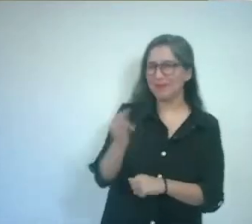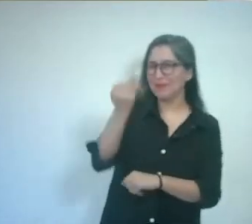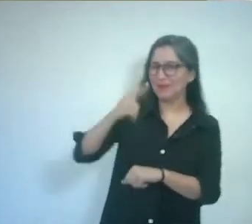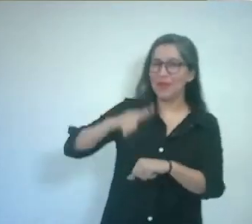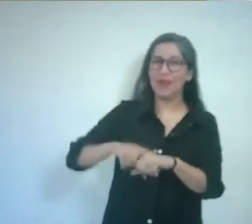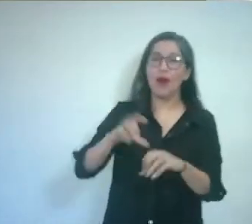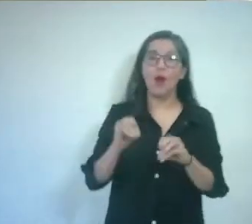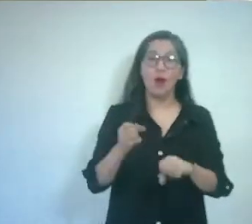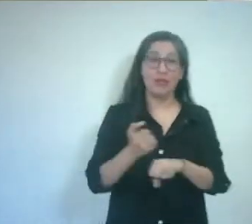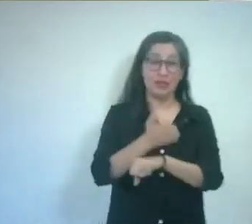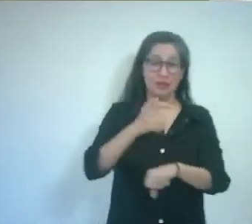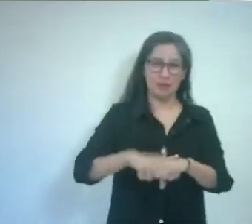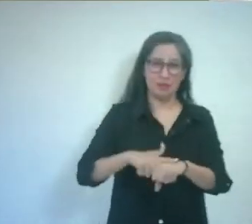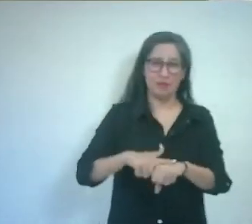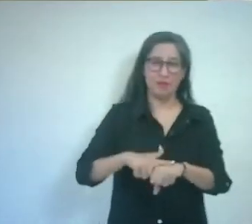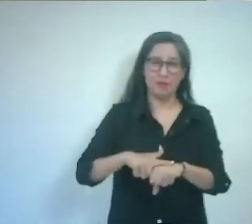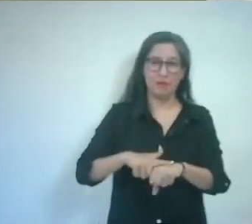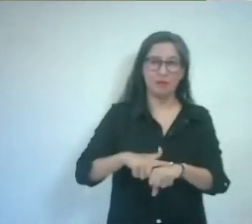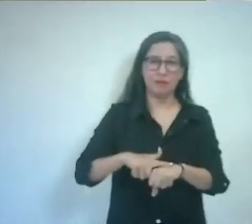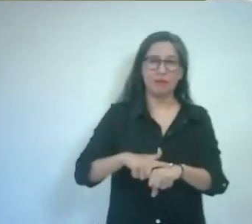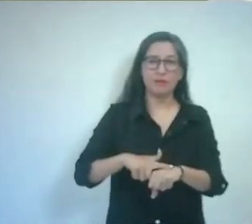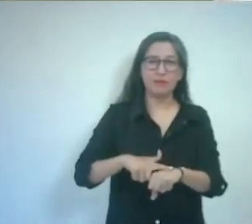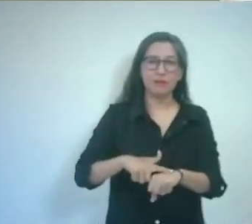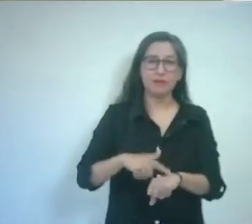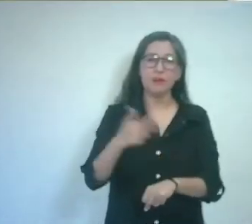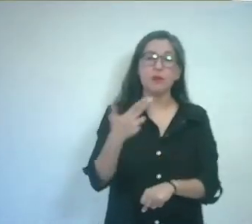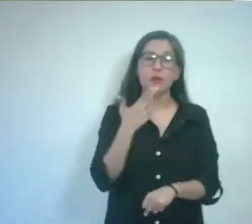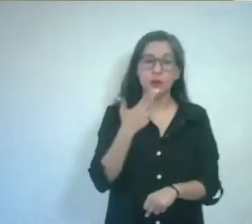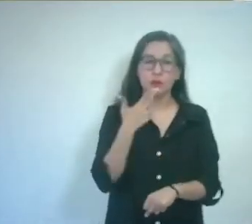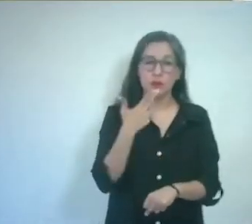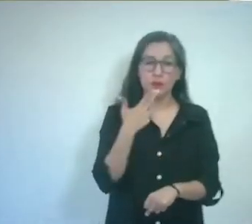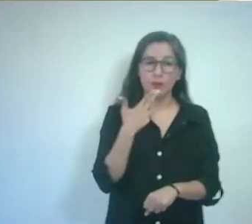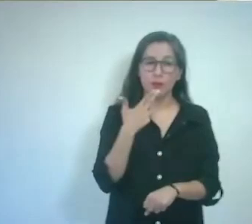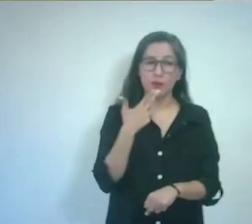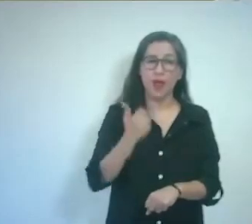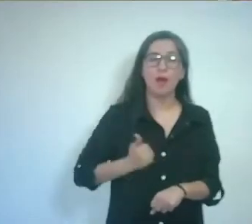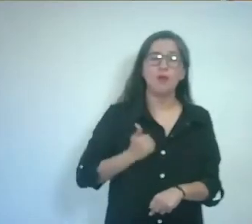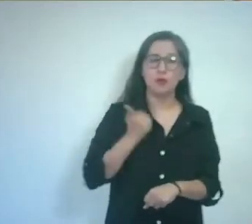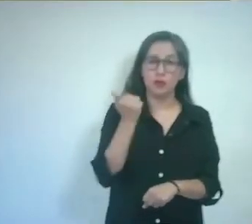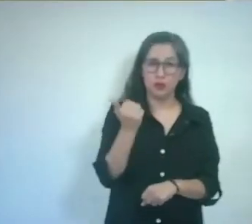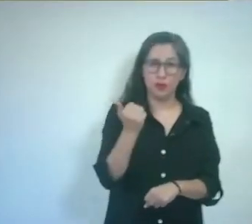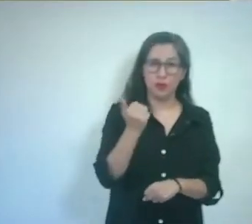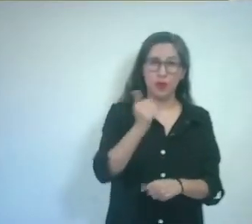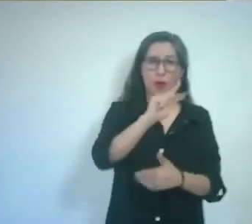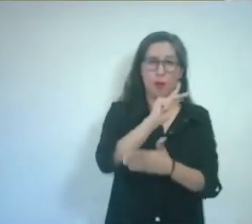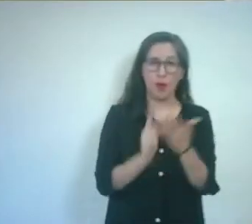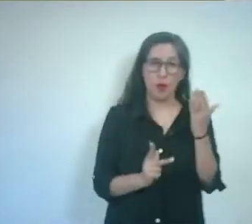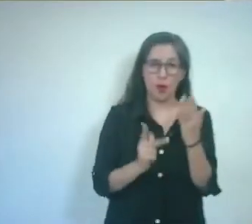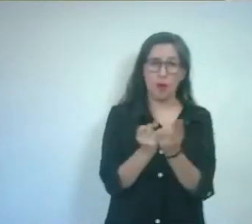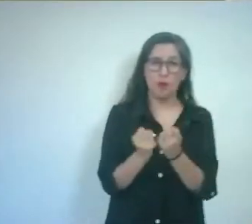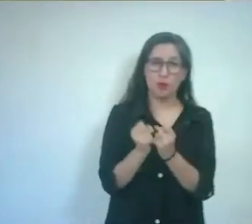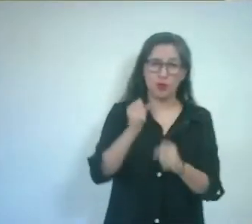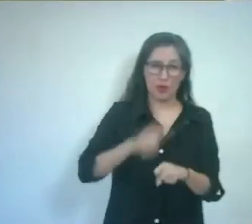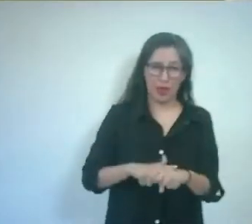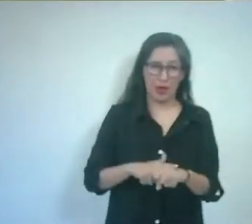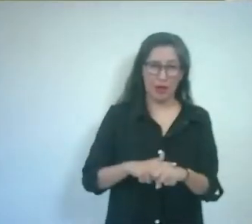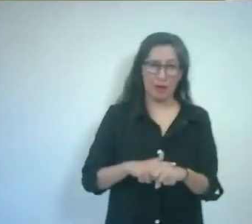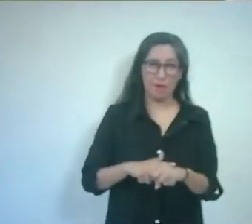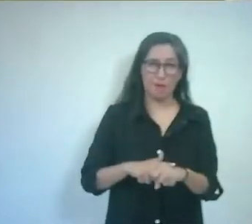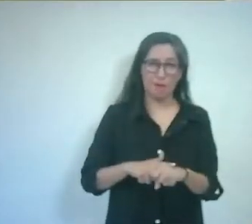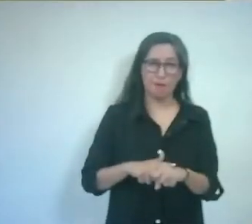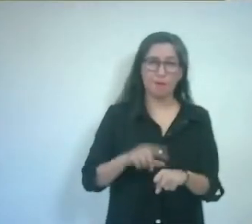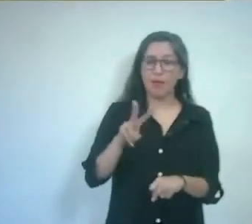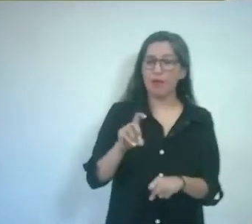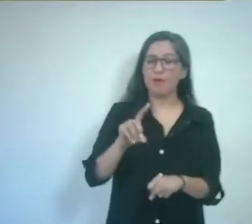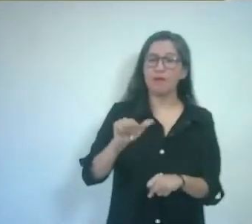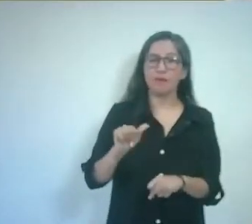como estatales, en la que hicieron uso abusivo de los programas sociales, no obstante la veda